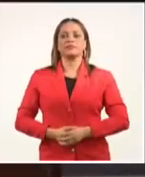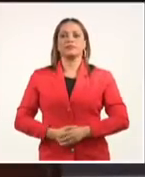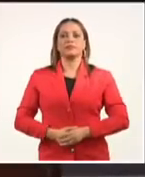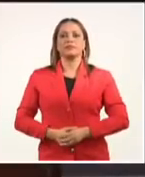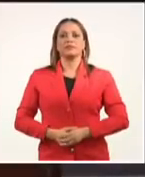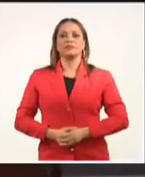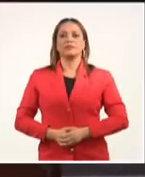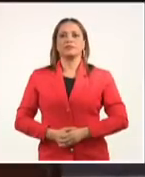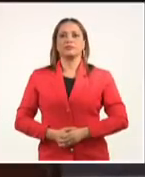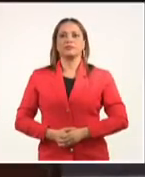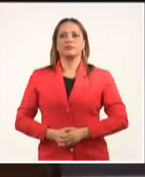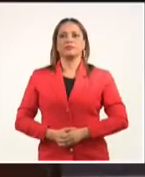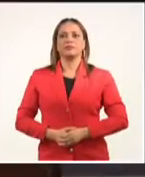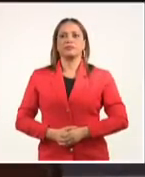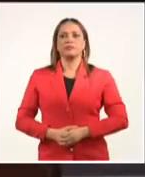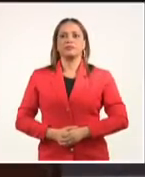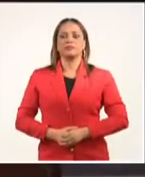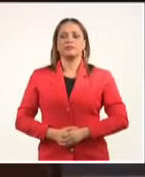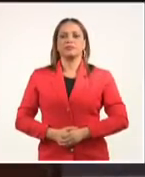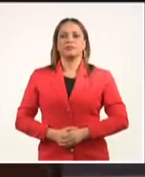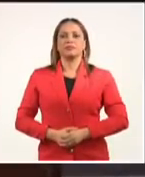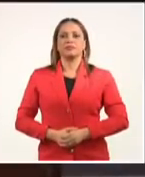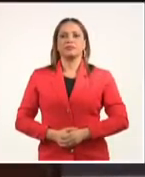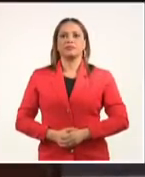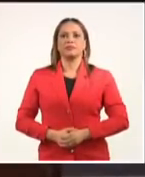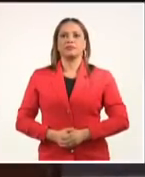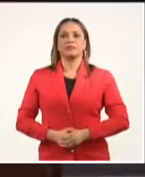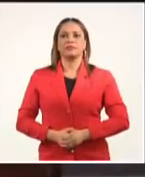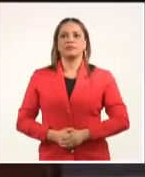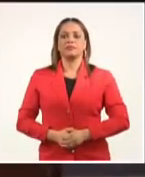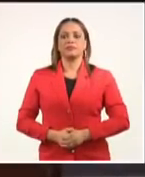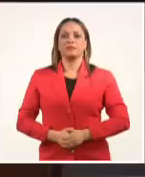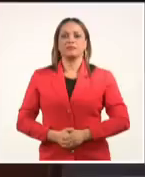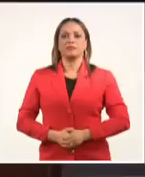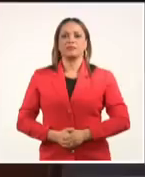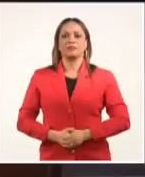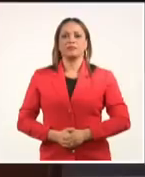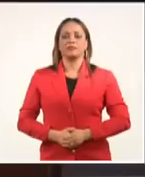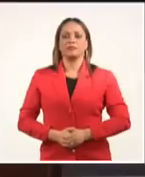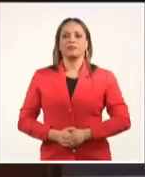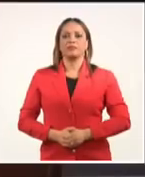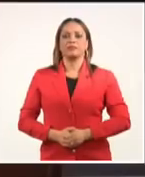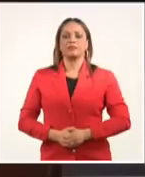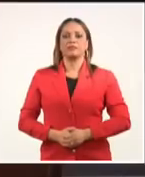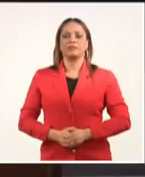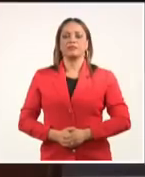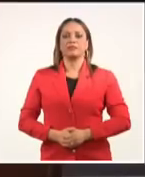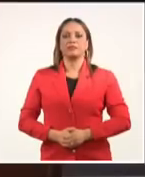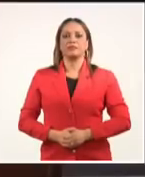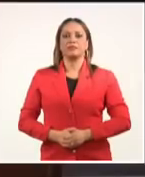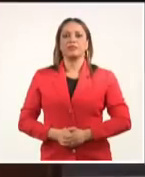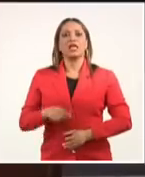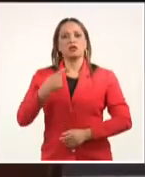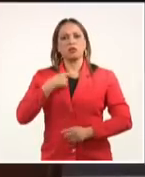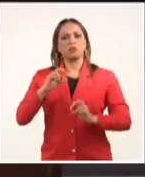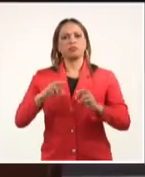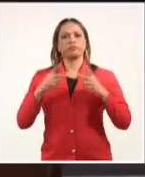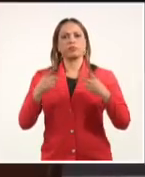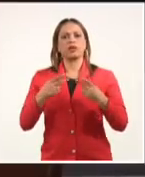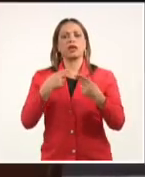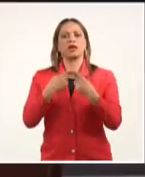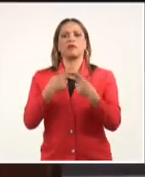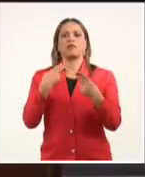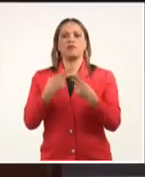sé que expreso el sentir de la generación histórica al ratificar la confianza